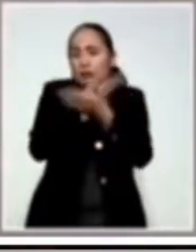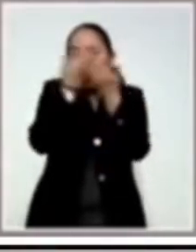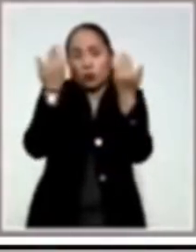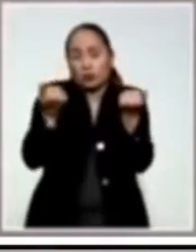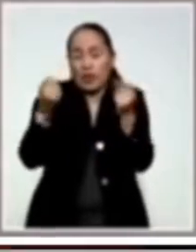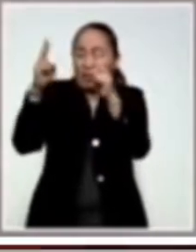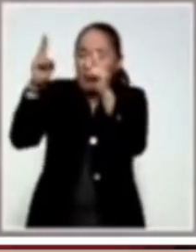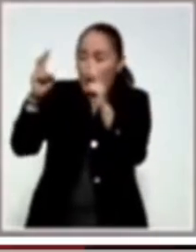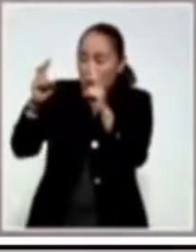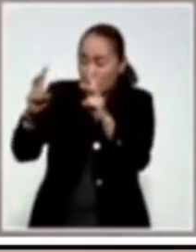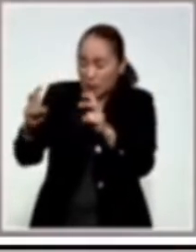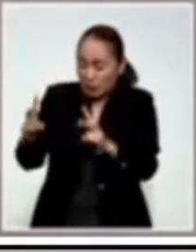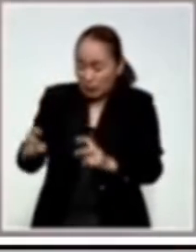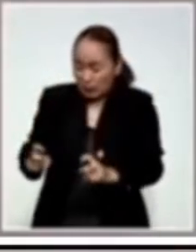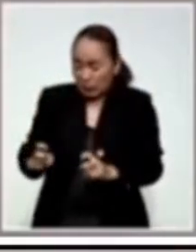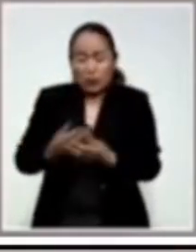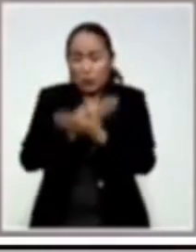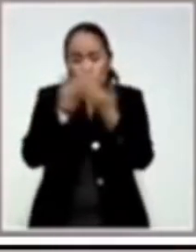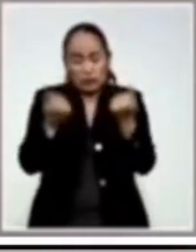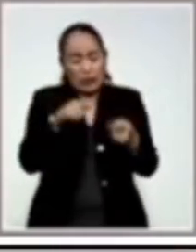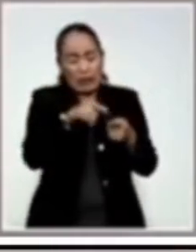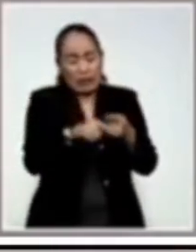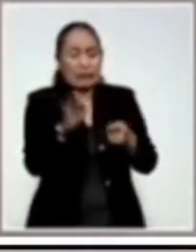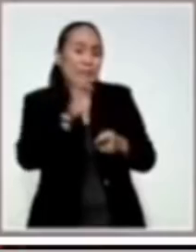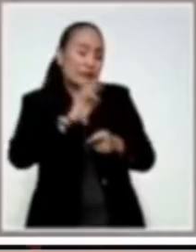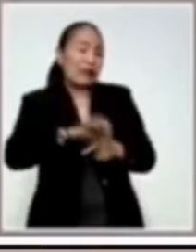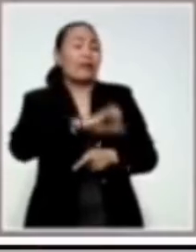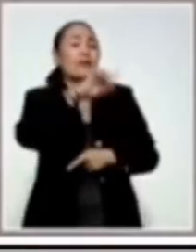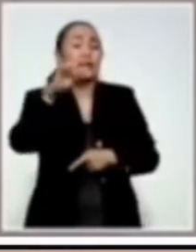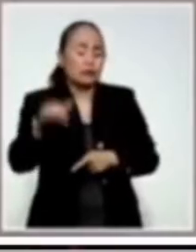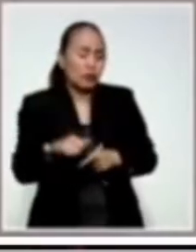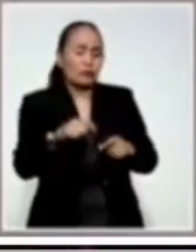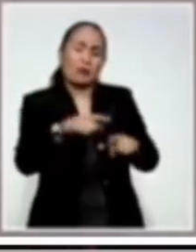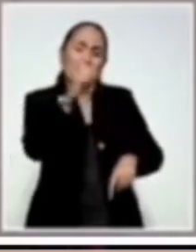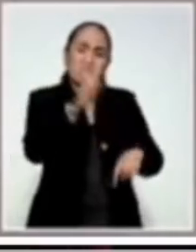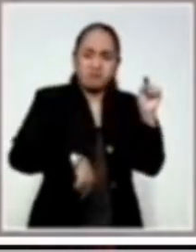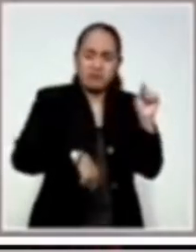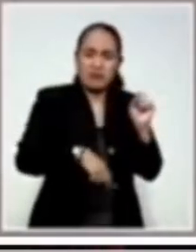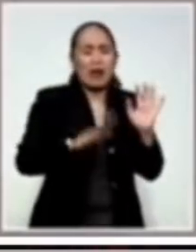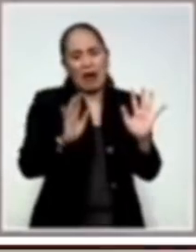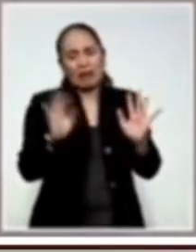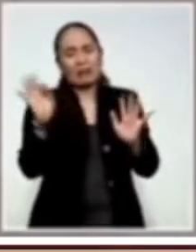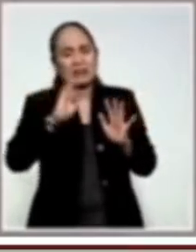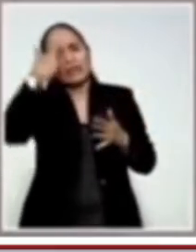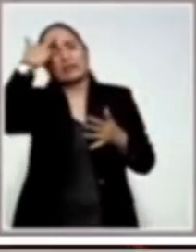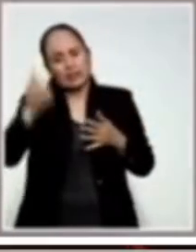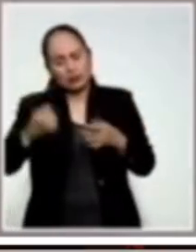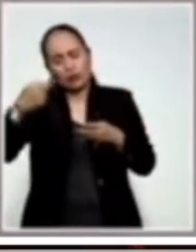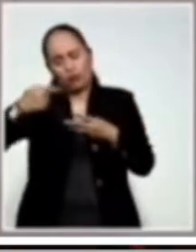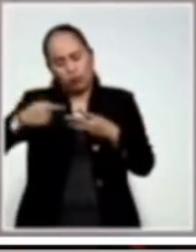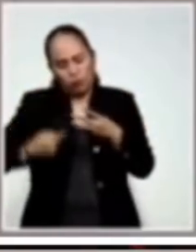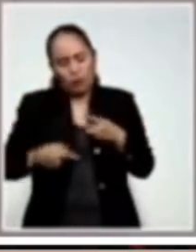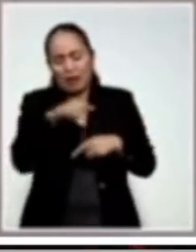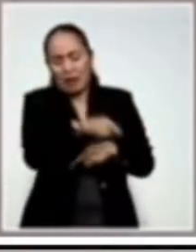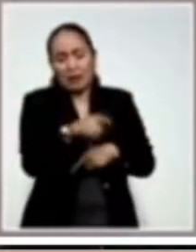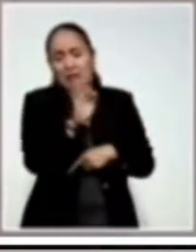asuntos, son decisiones que se toman en el momento. Se suspendió seguramente porque había elementos para que pudiera quizás tener alguna